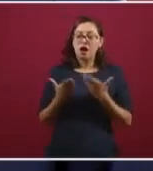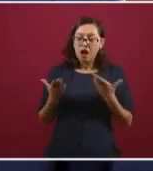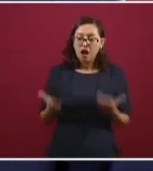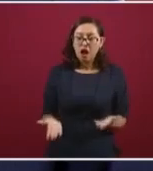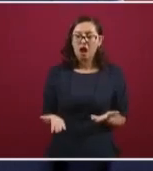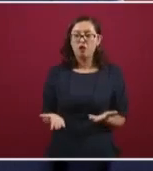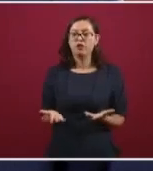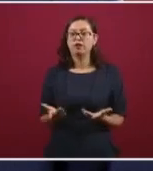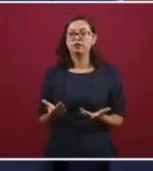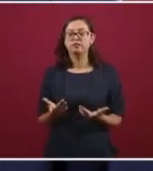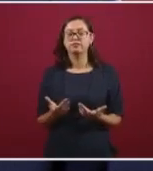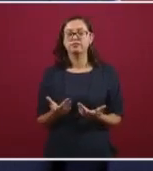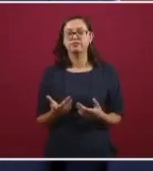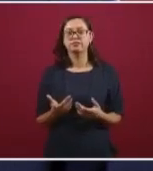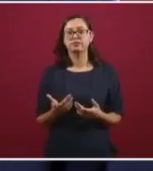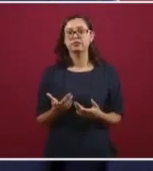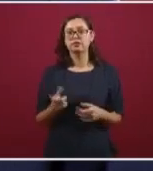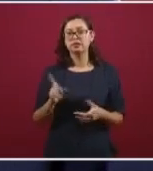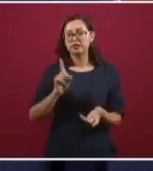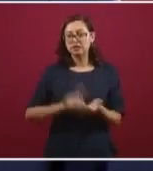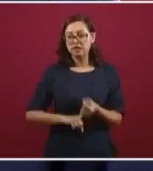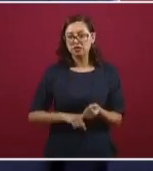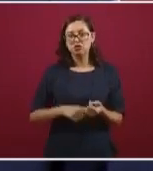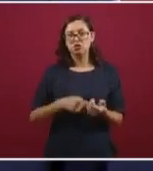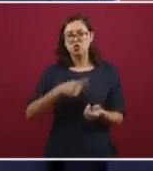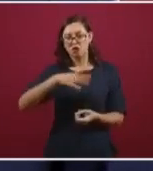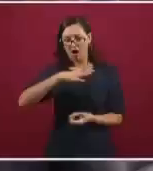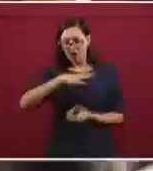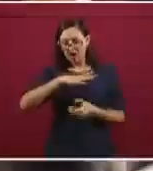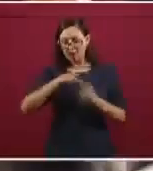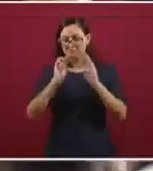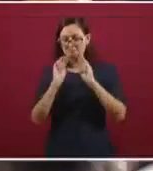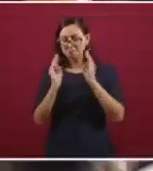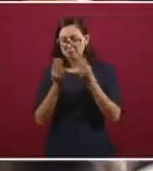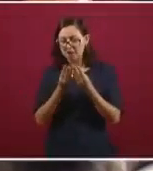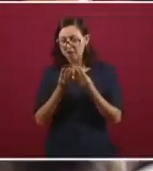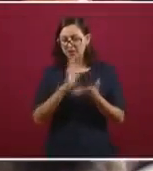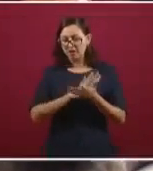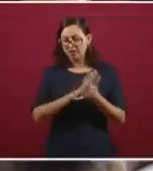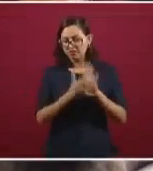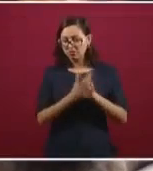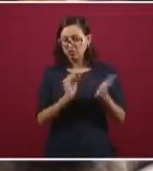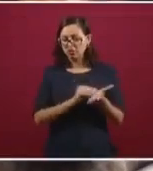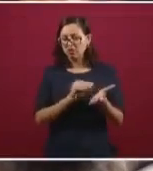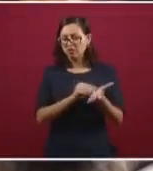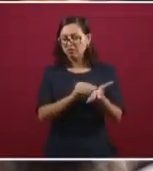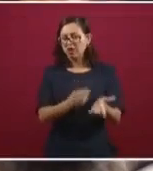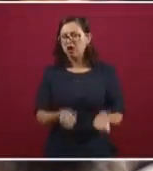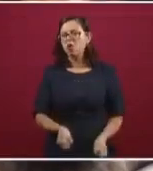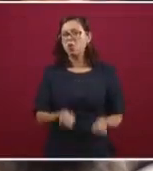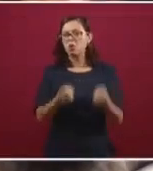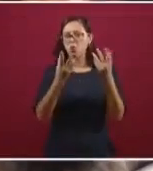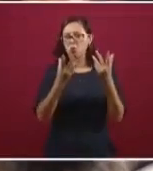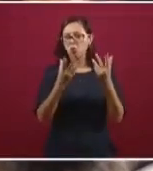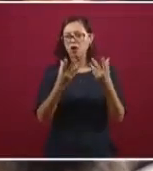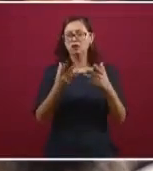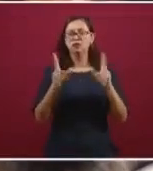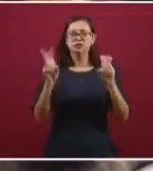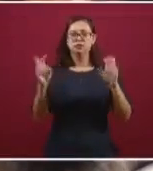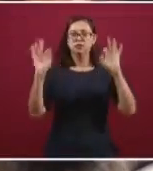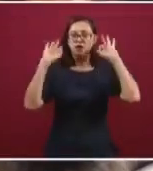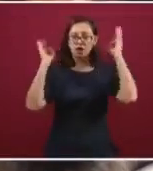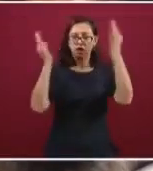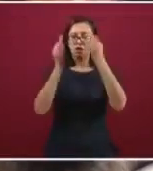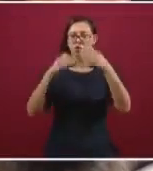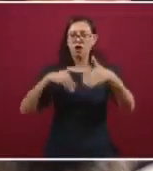la infiltración, de la penetración y cómo se van a coordinar la Guardia Nacional en el caso de las aduanas, de los